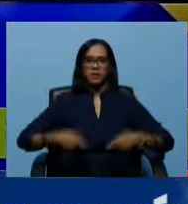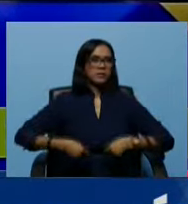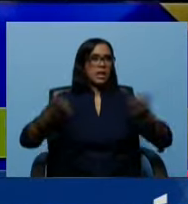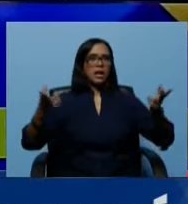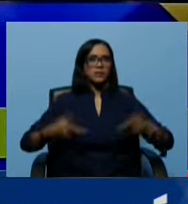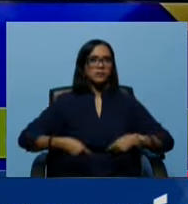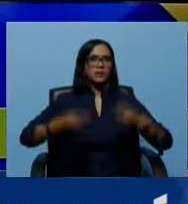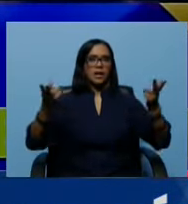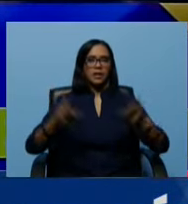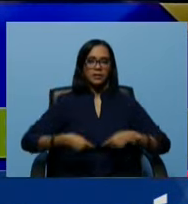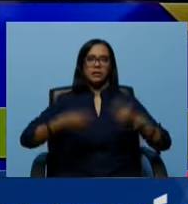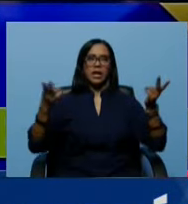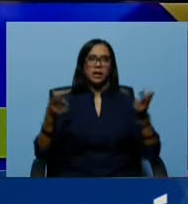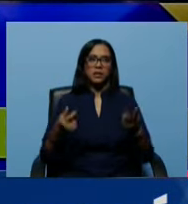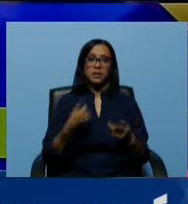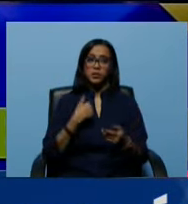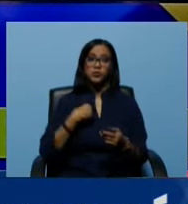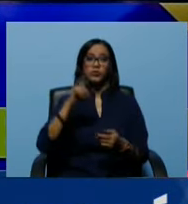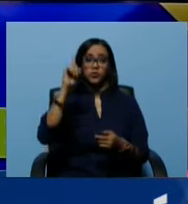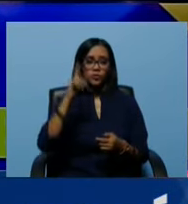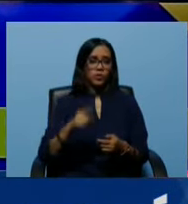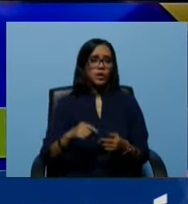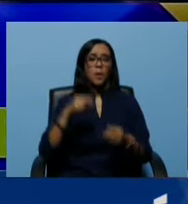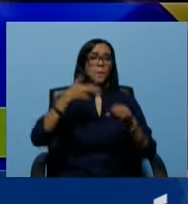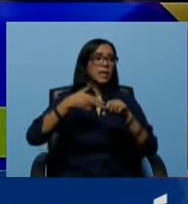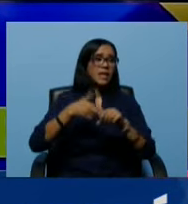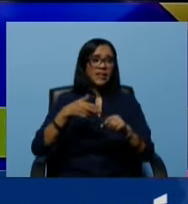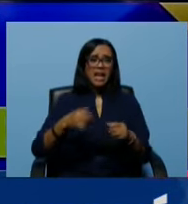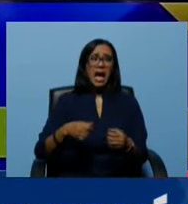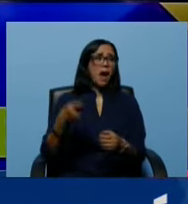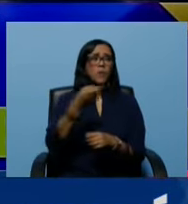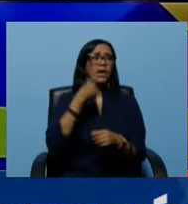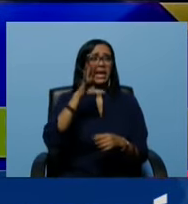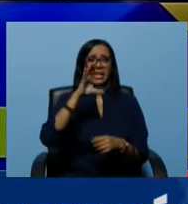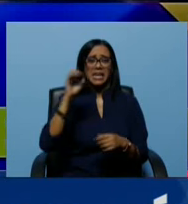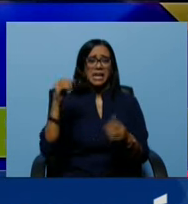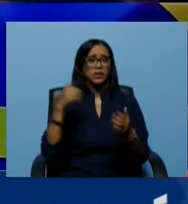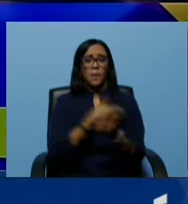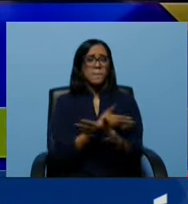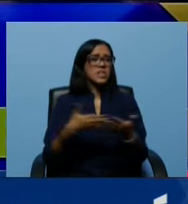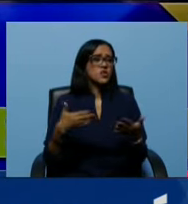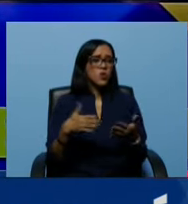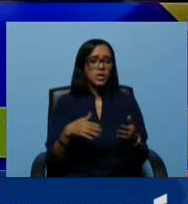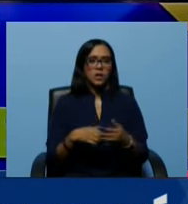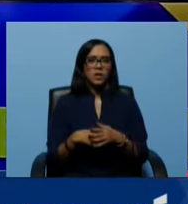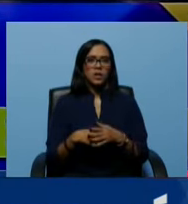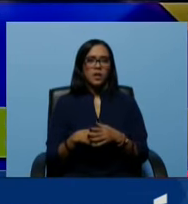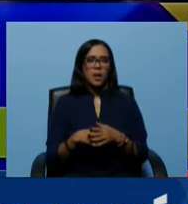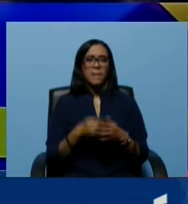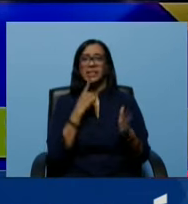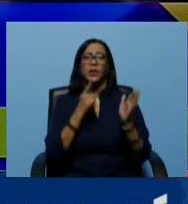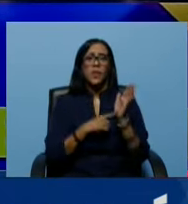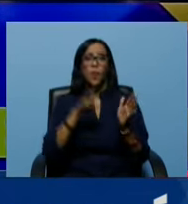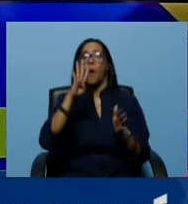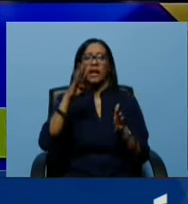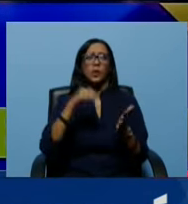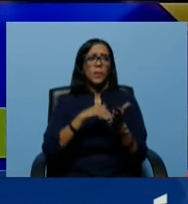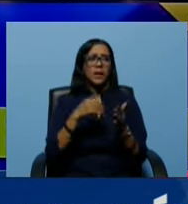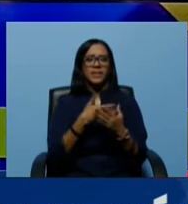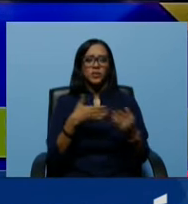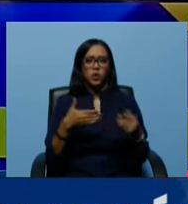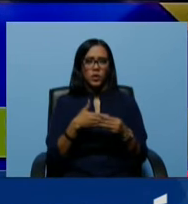botarata, y tenía que salir yo con PDVSA a parir 500 millones para que se completaran 4.000